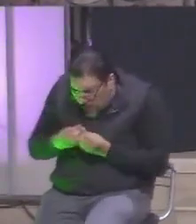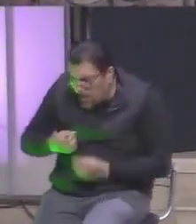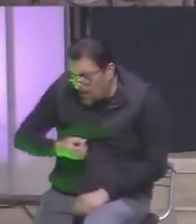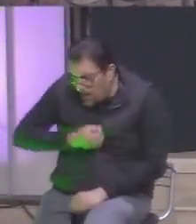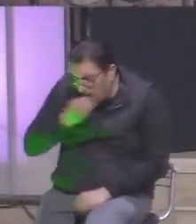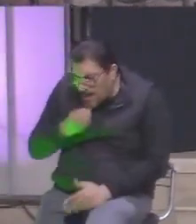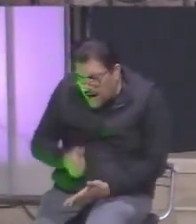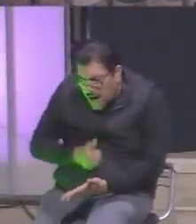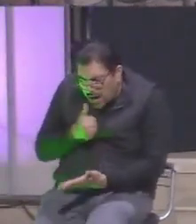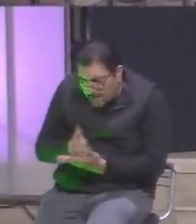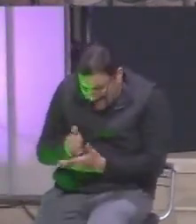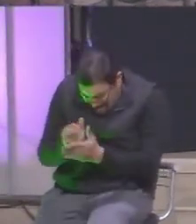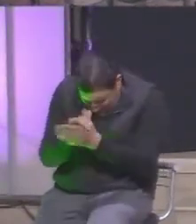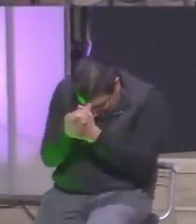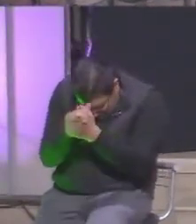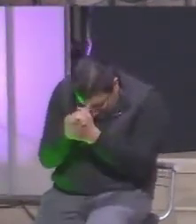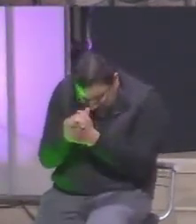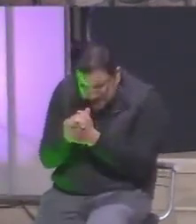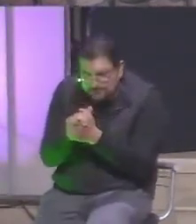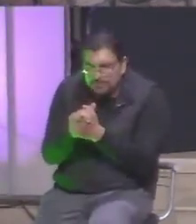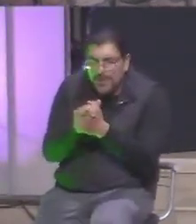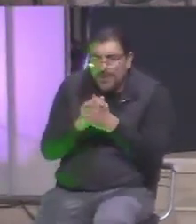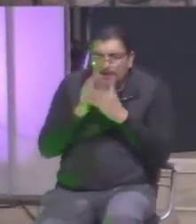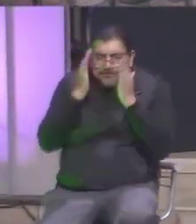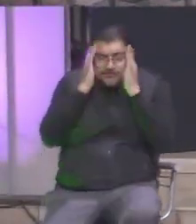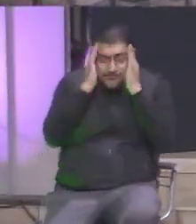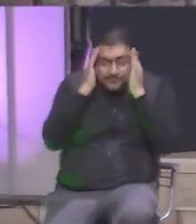amén amén y